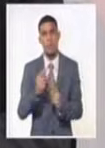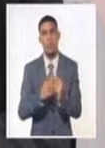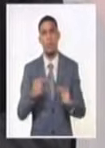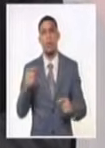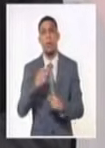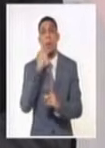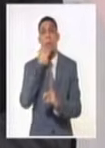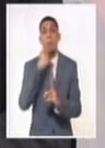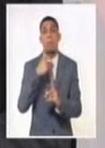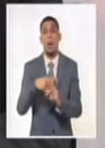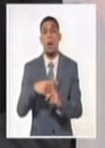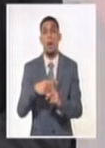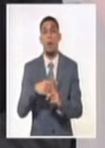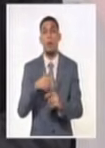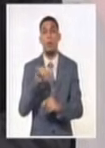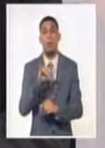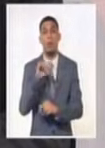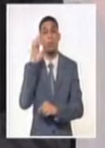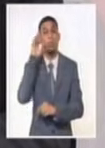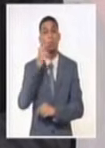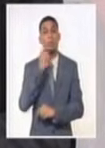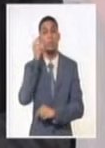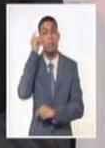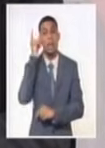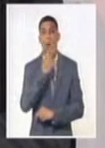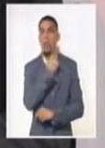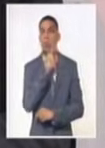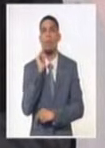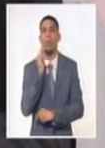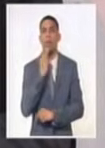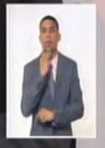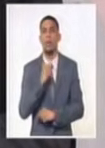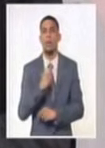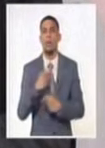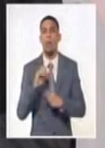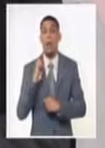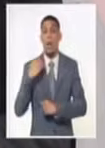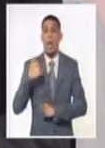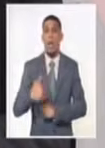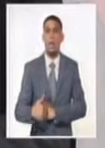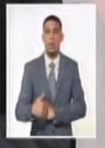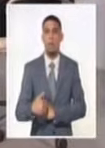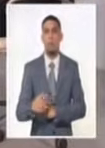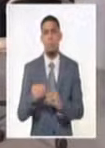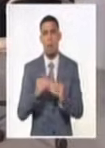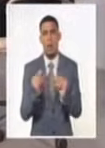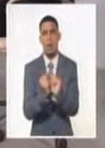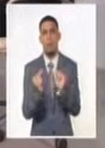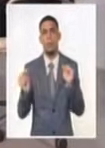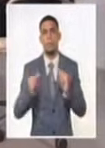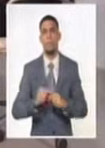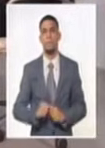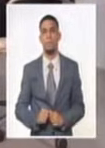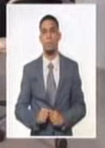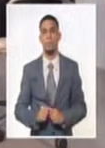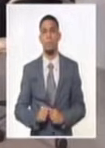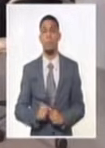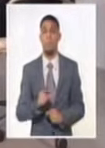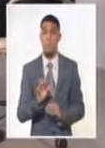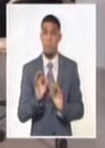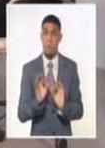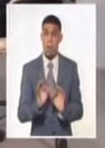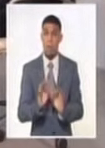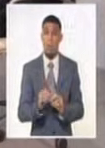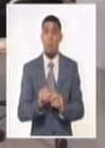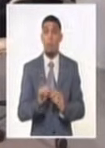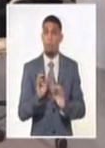ideas de José Martí de que ser culto para ser libre. Bueno, es parte de ese empeño de una nación en